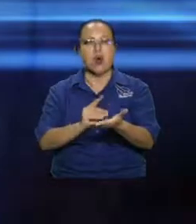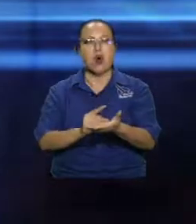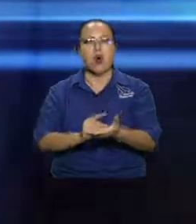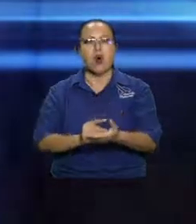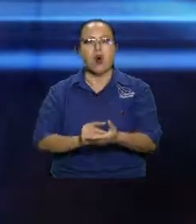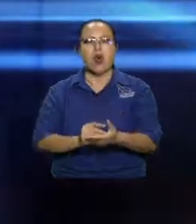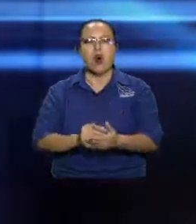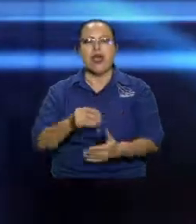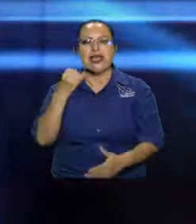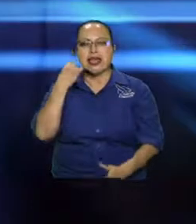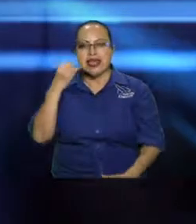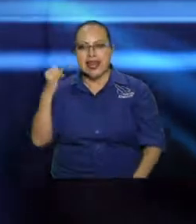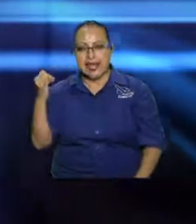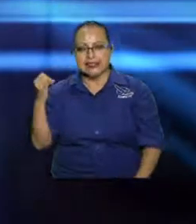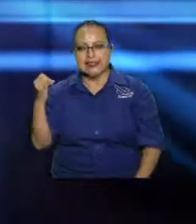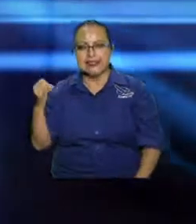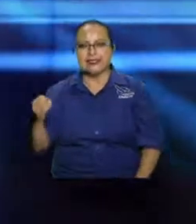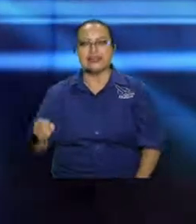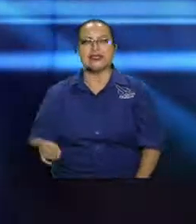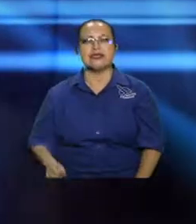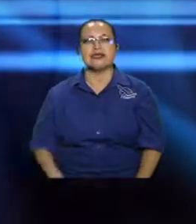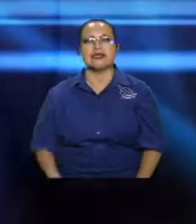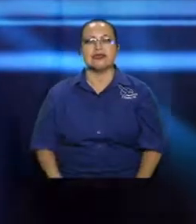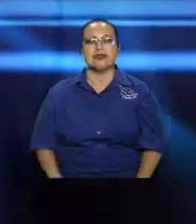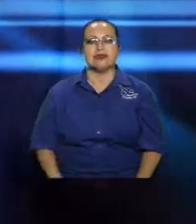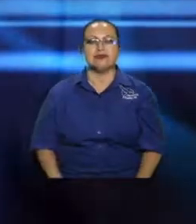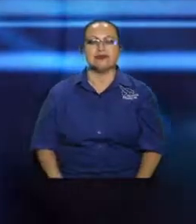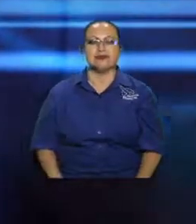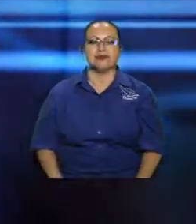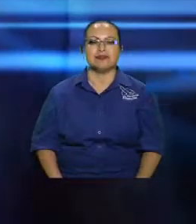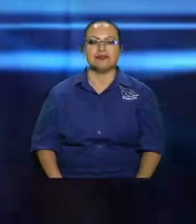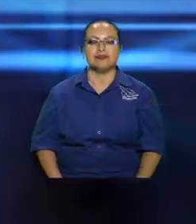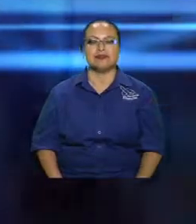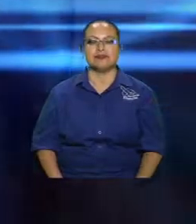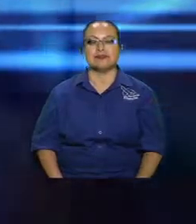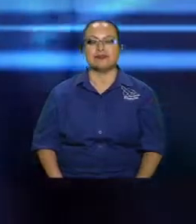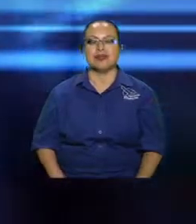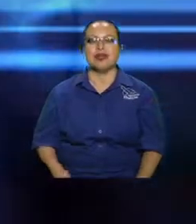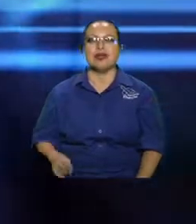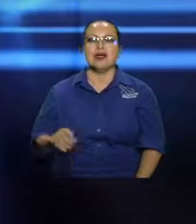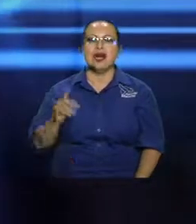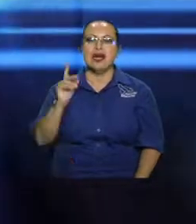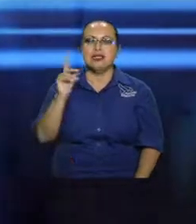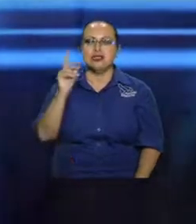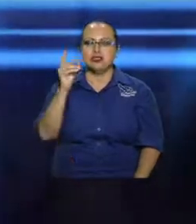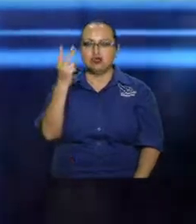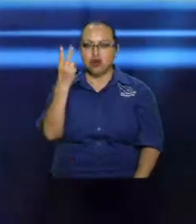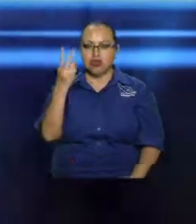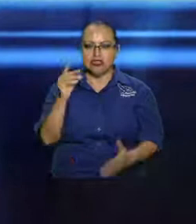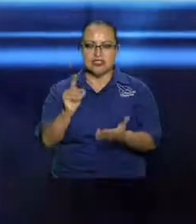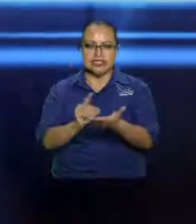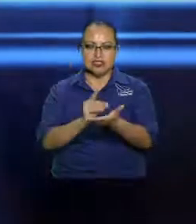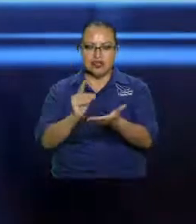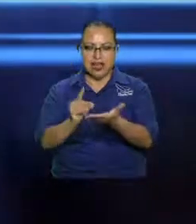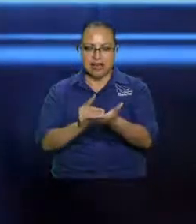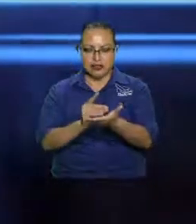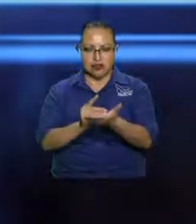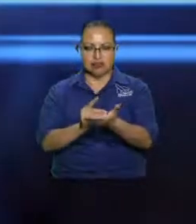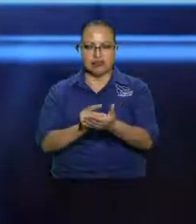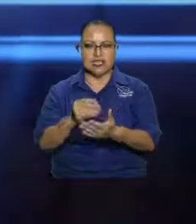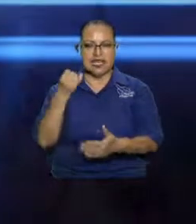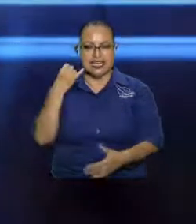Hitchcock. En inglés, no en el español, porque hay 2 diccionarios Hitchcock, uno en inglés y otro en